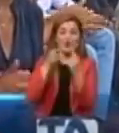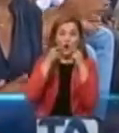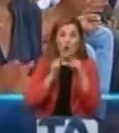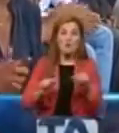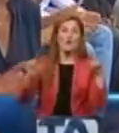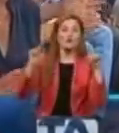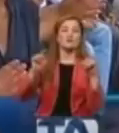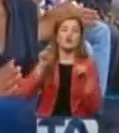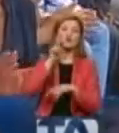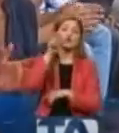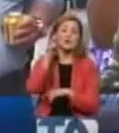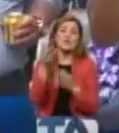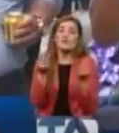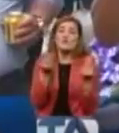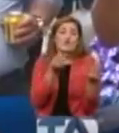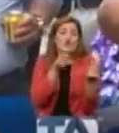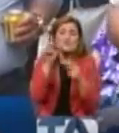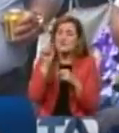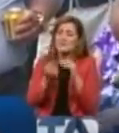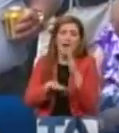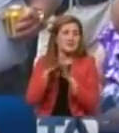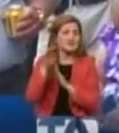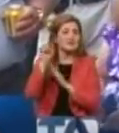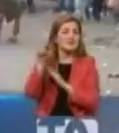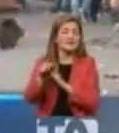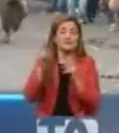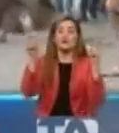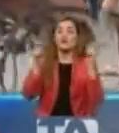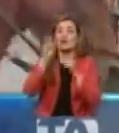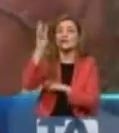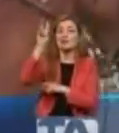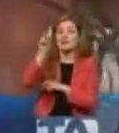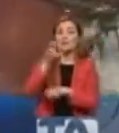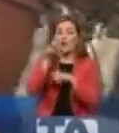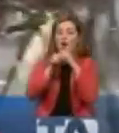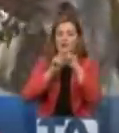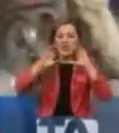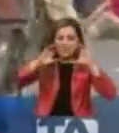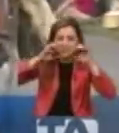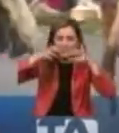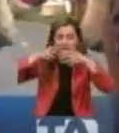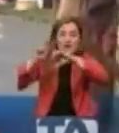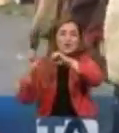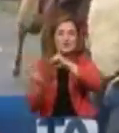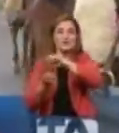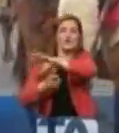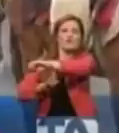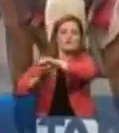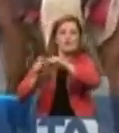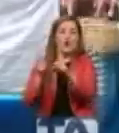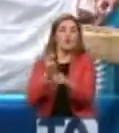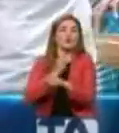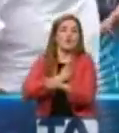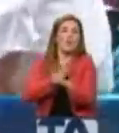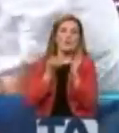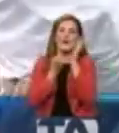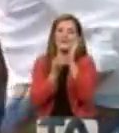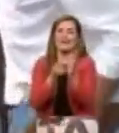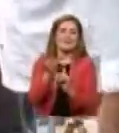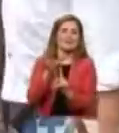a miles de turistas y conmemora los 61 años de cosecha de maíz, producto insigne que produce de